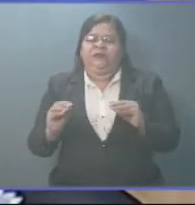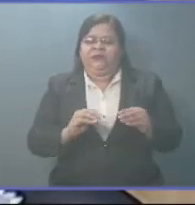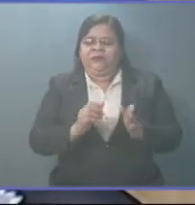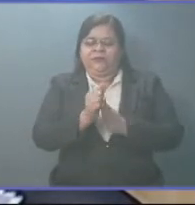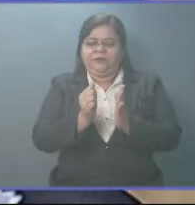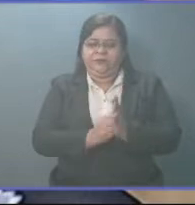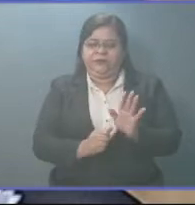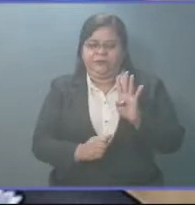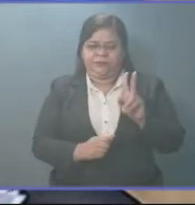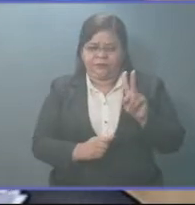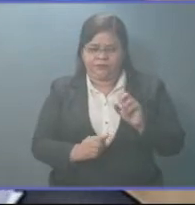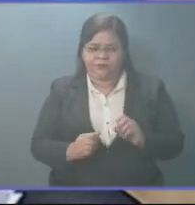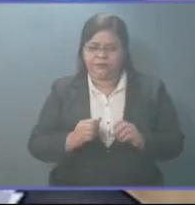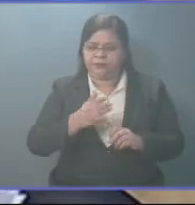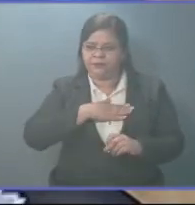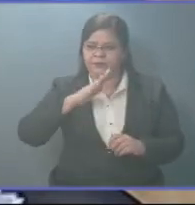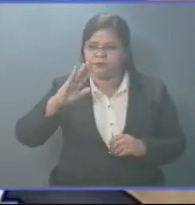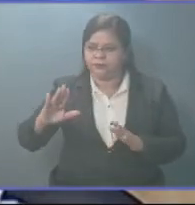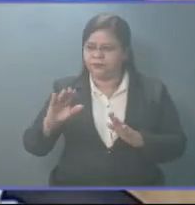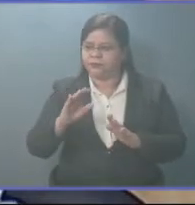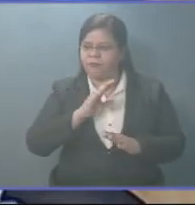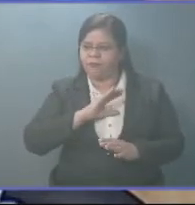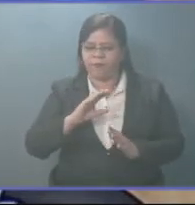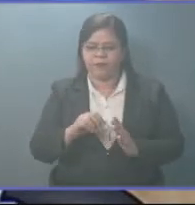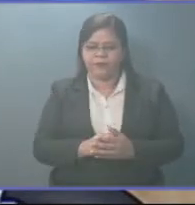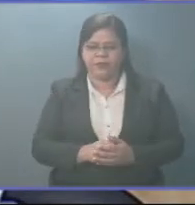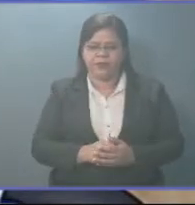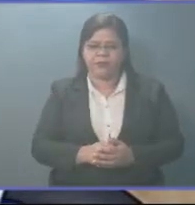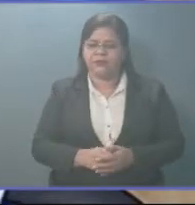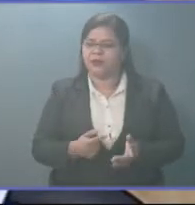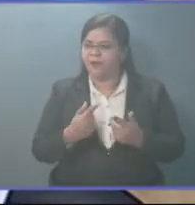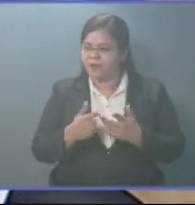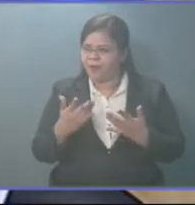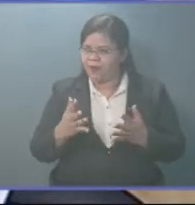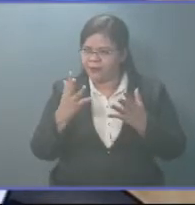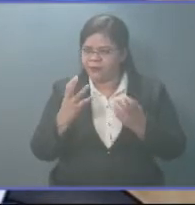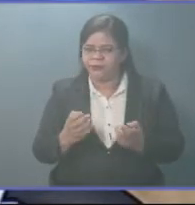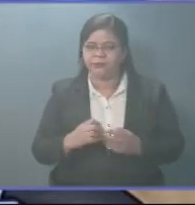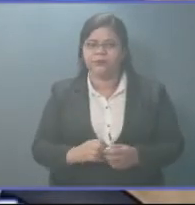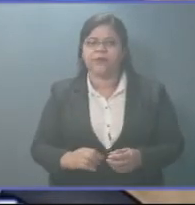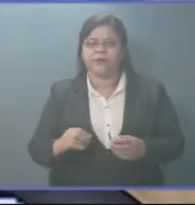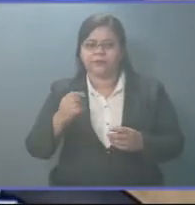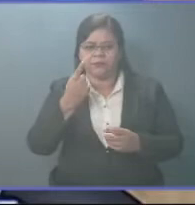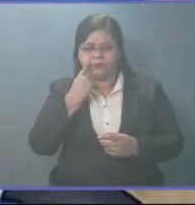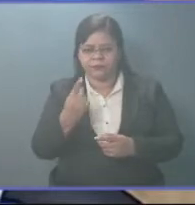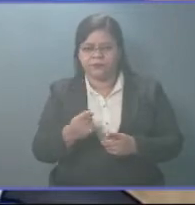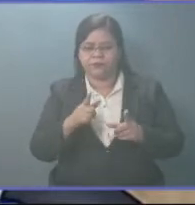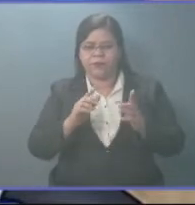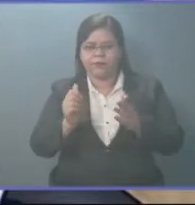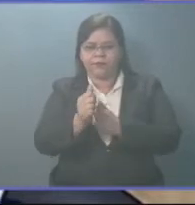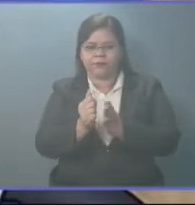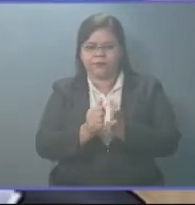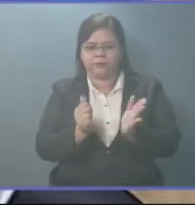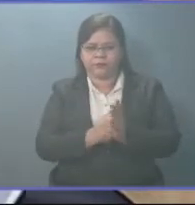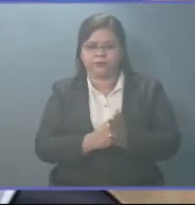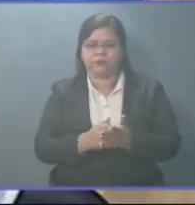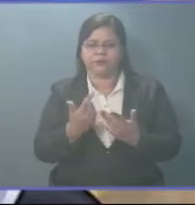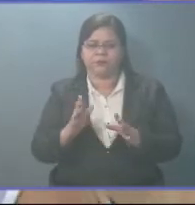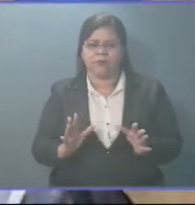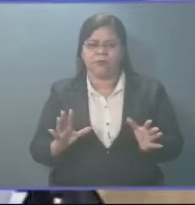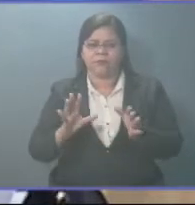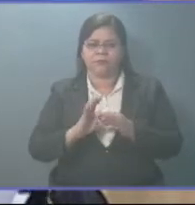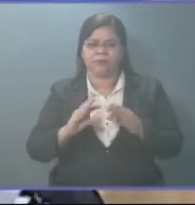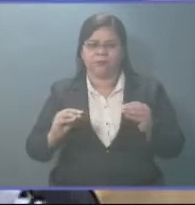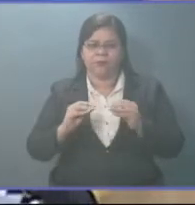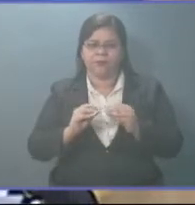relativo a funciones de la presidencia del Consejo, en el sentido de modificar el literal A del referido artículo, agregando la posibilidad de que